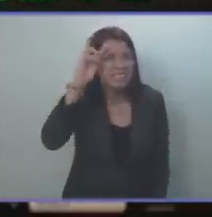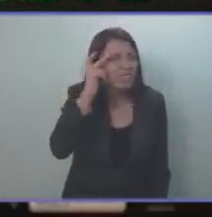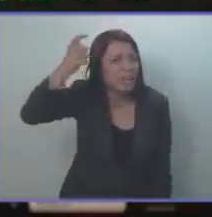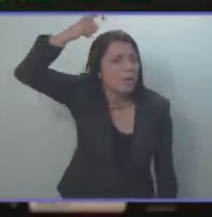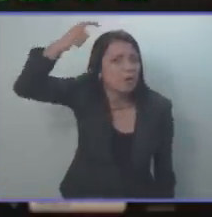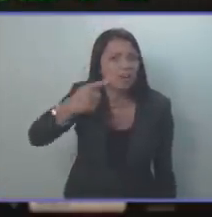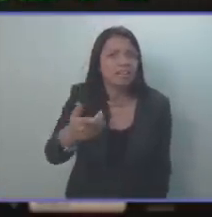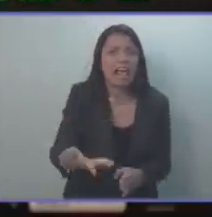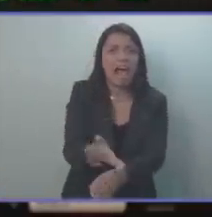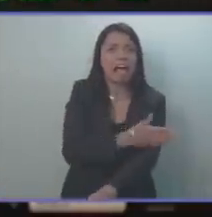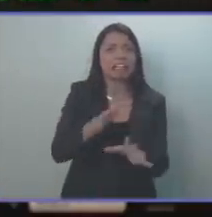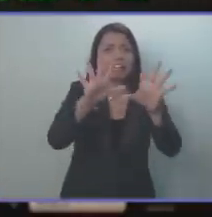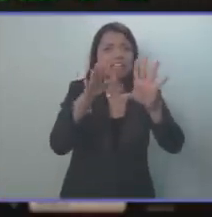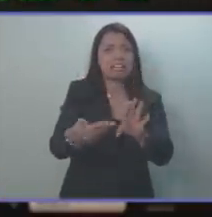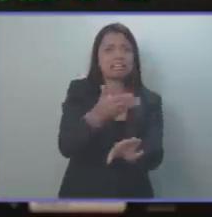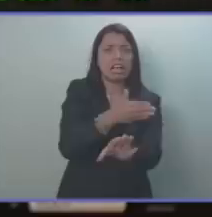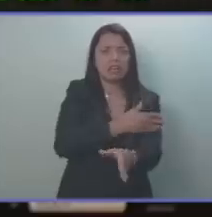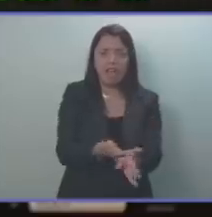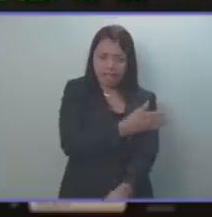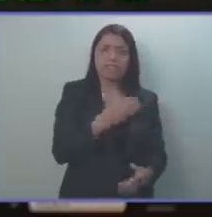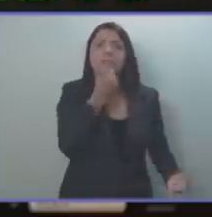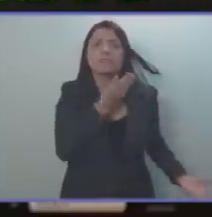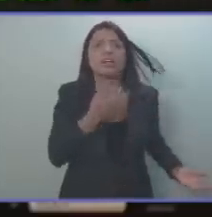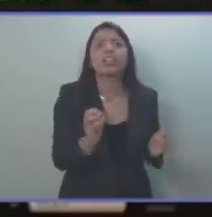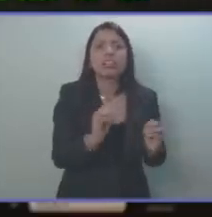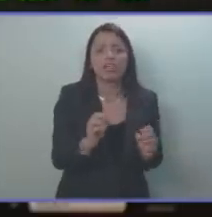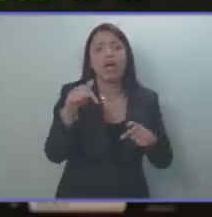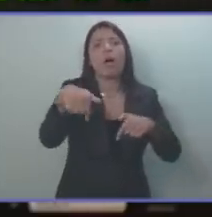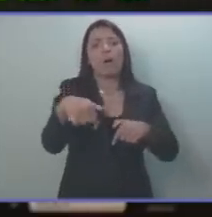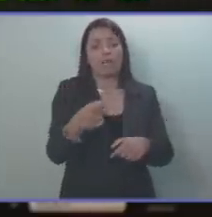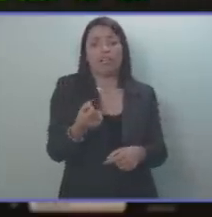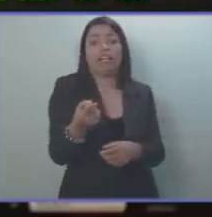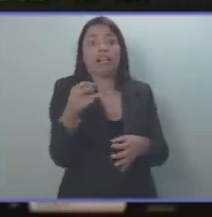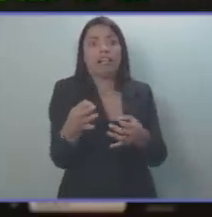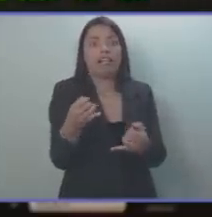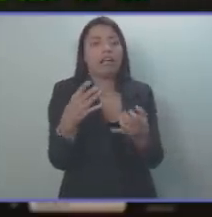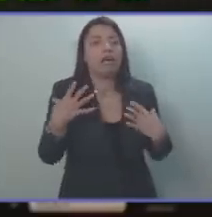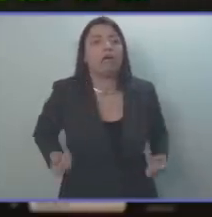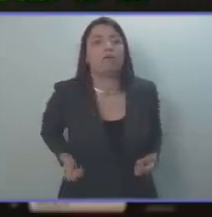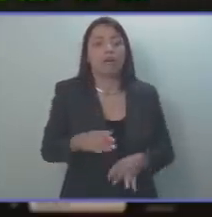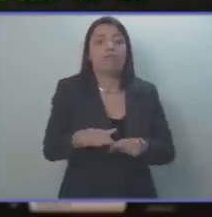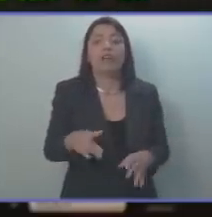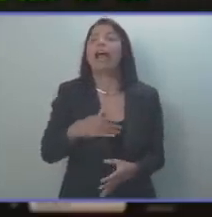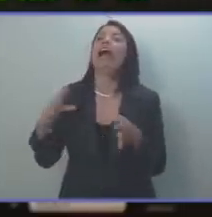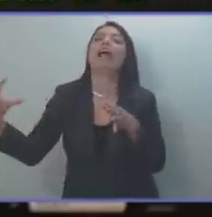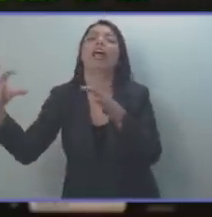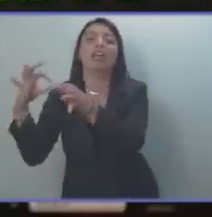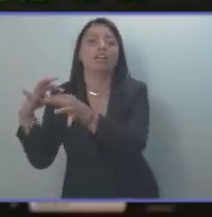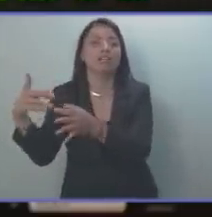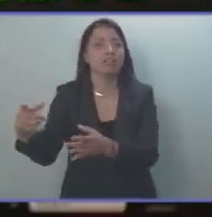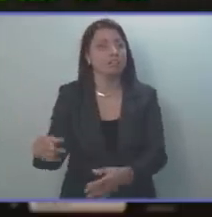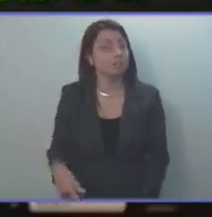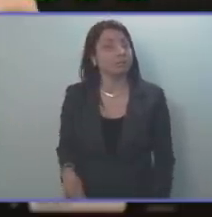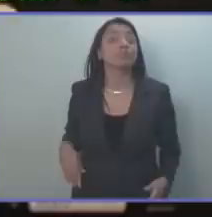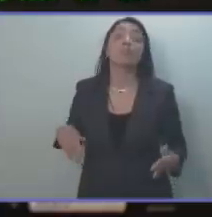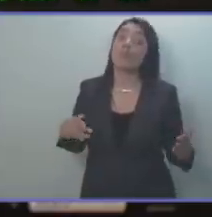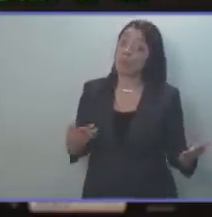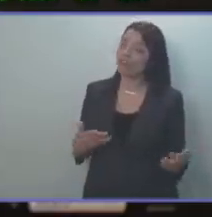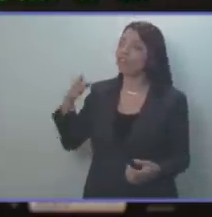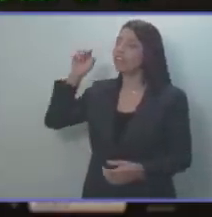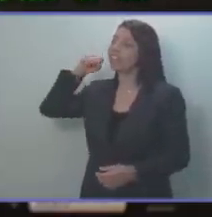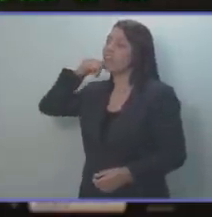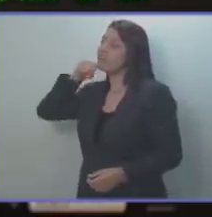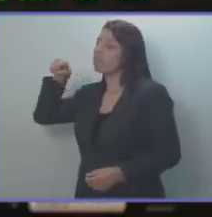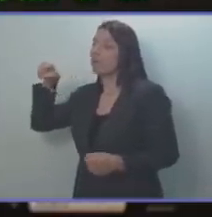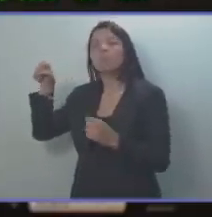10 años? Esa es hipocresía. Porque al gobierno de Taiwán le pidieron dinero para la campaña y